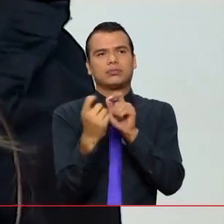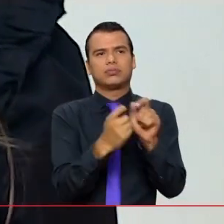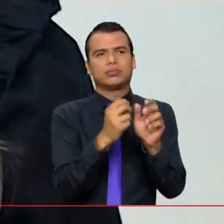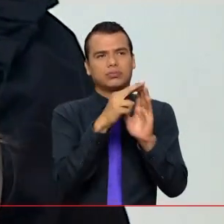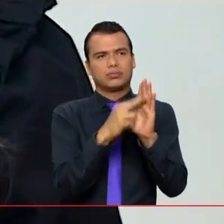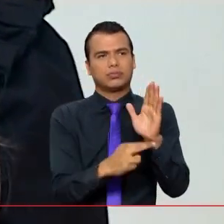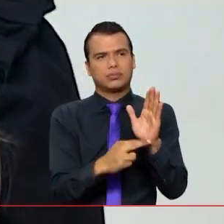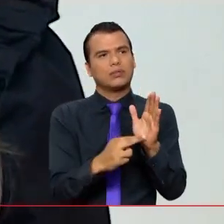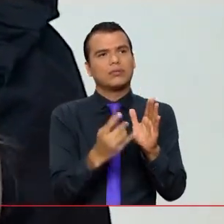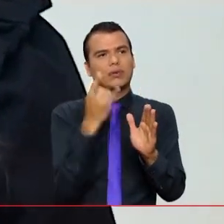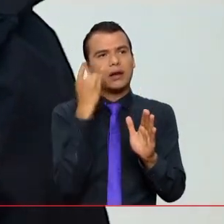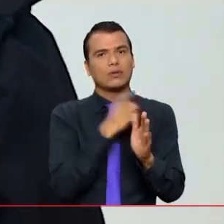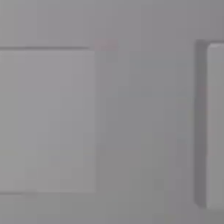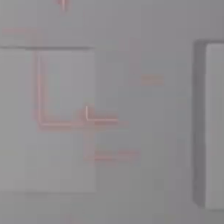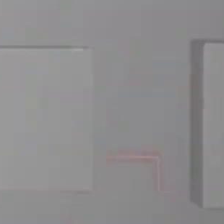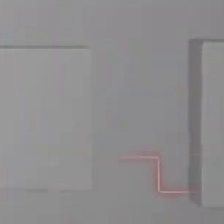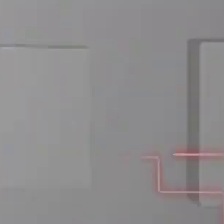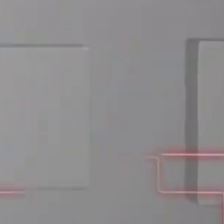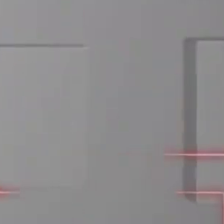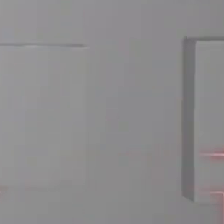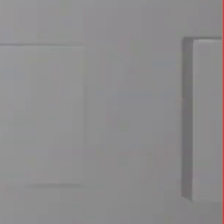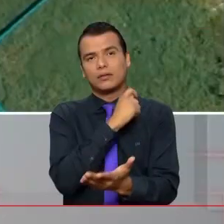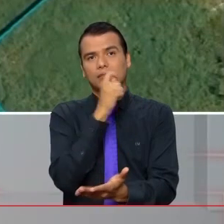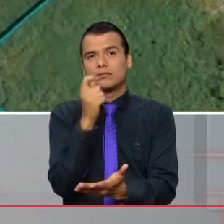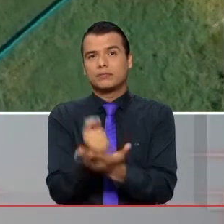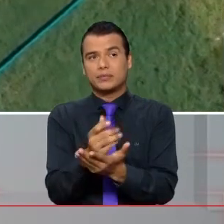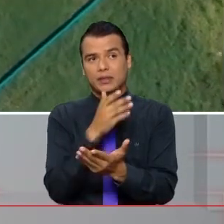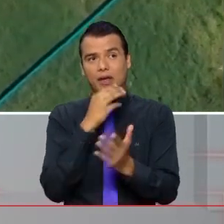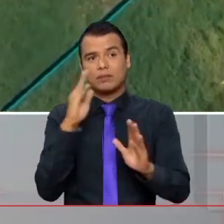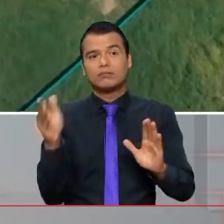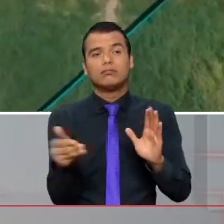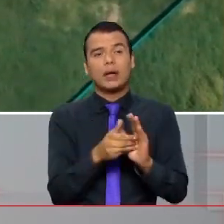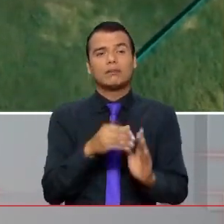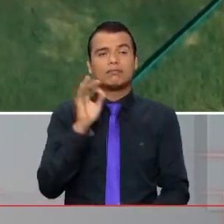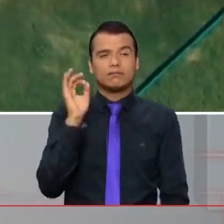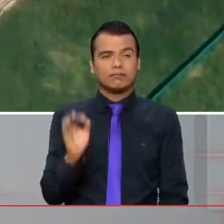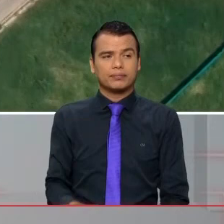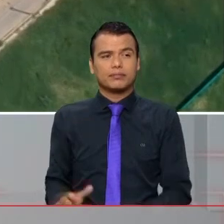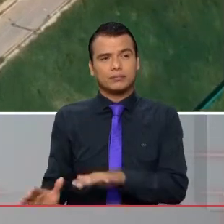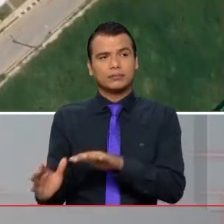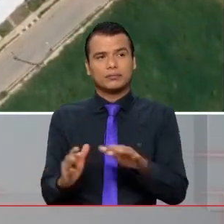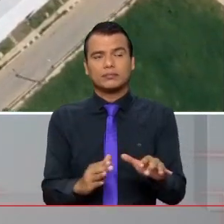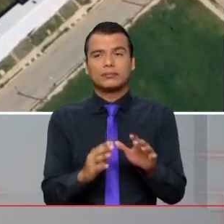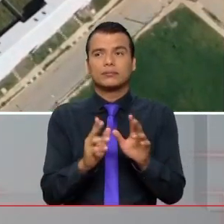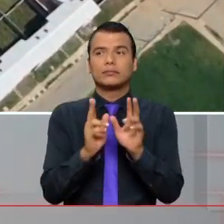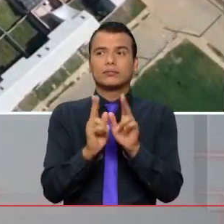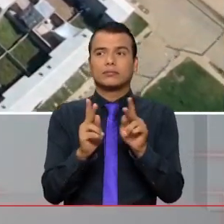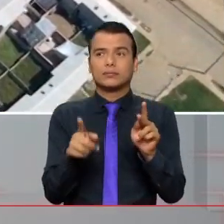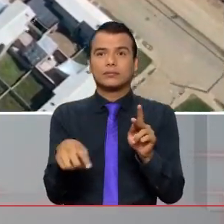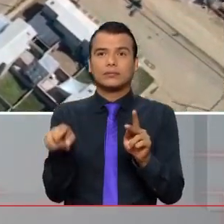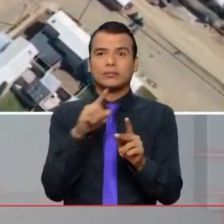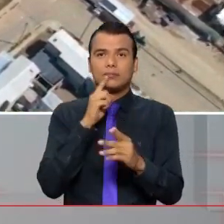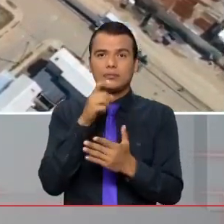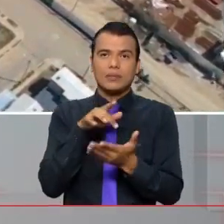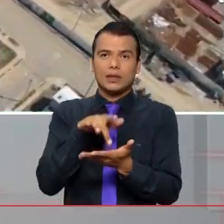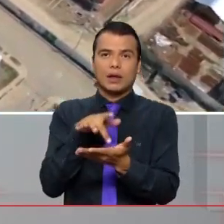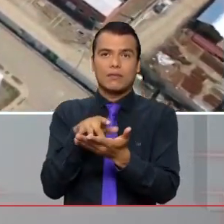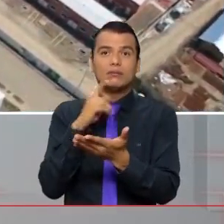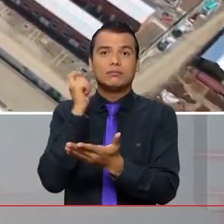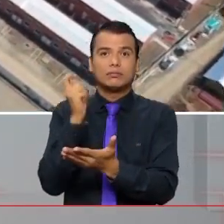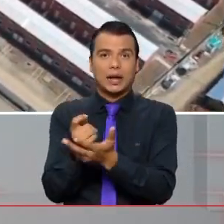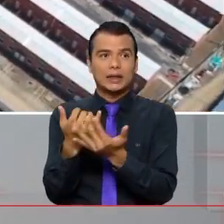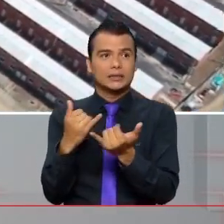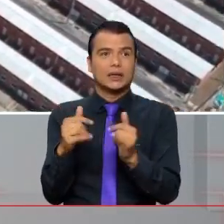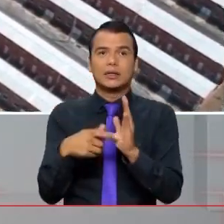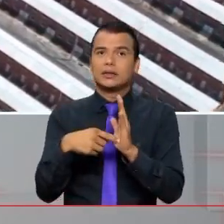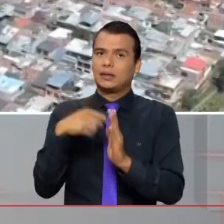resolutoria en caso de que no cumplan ese acuerdo. Luz Ángeli, los beneficiarios no solo se convierten automáticamente en